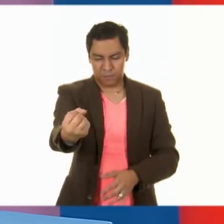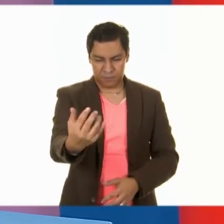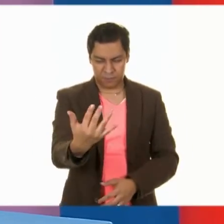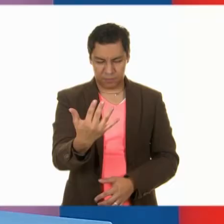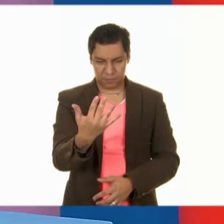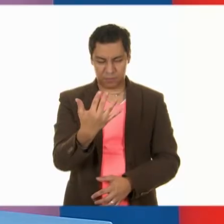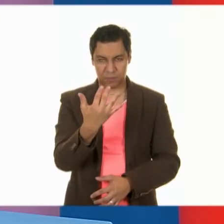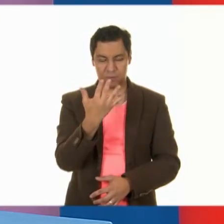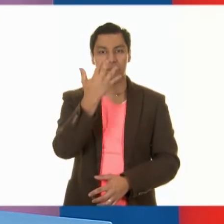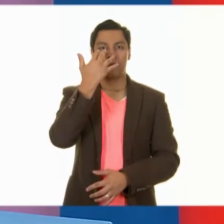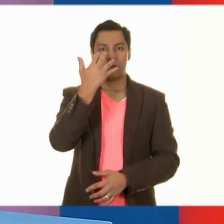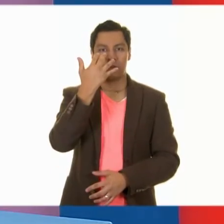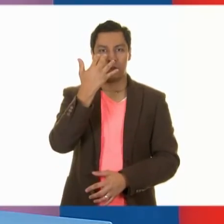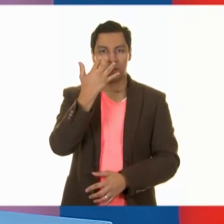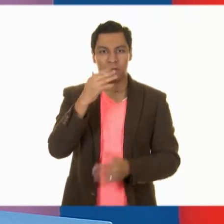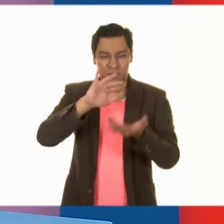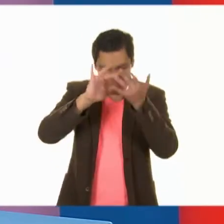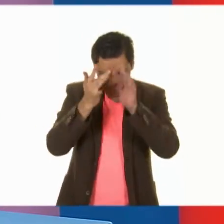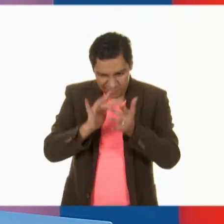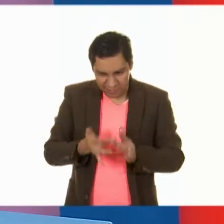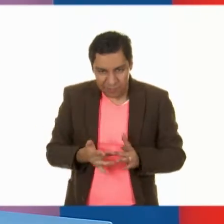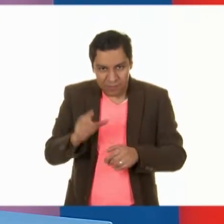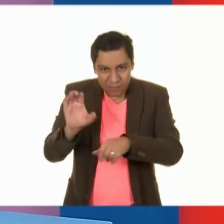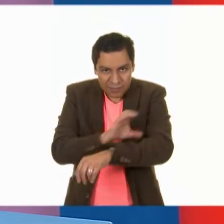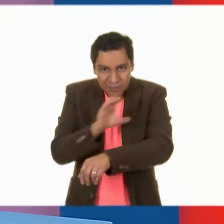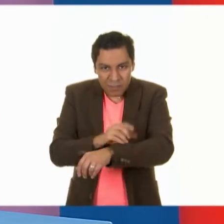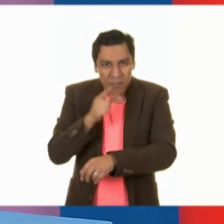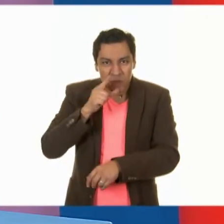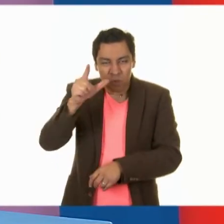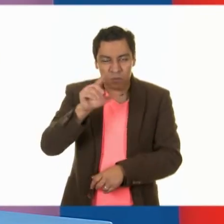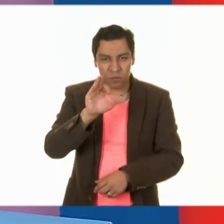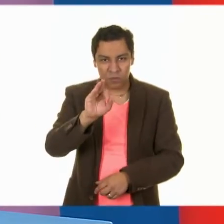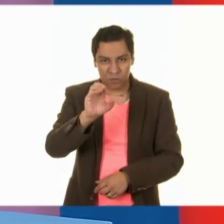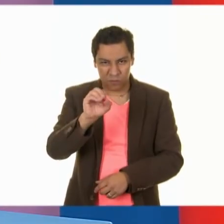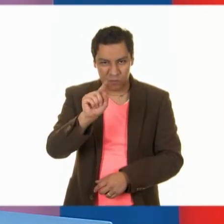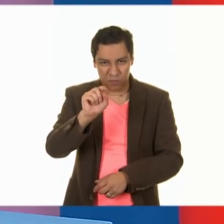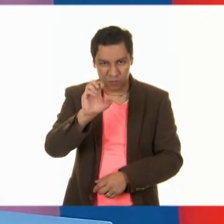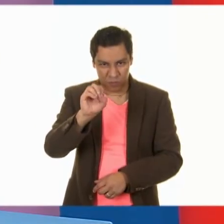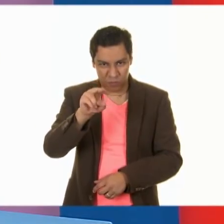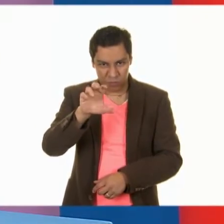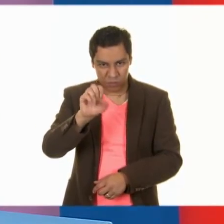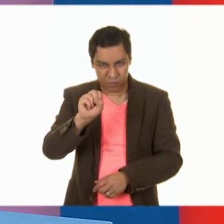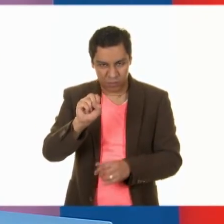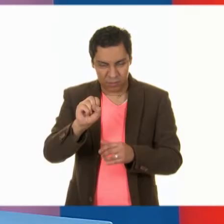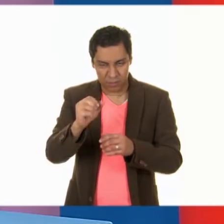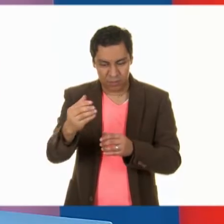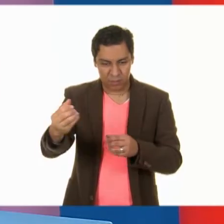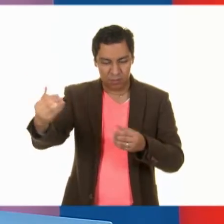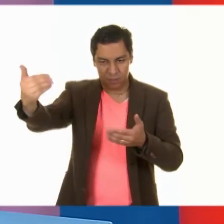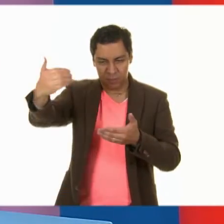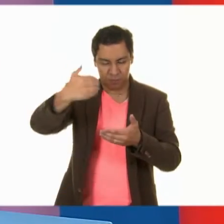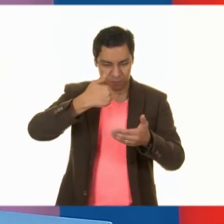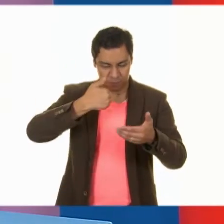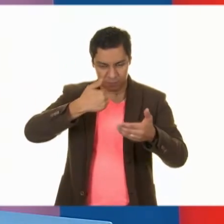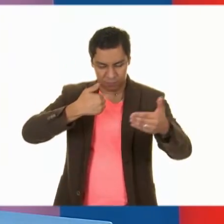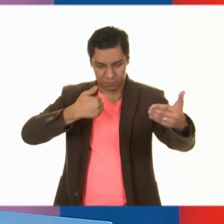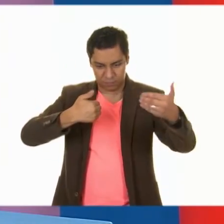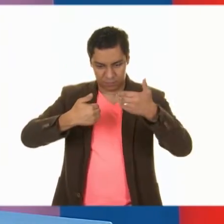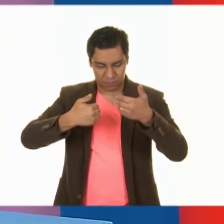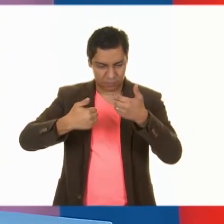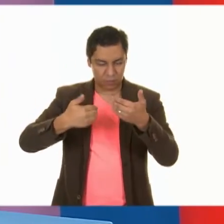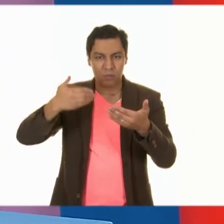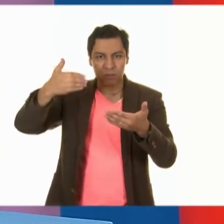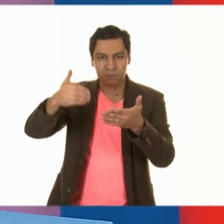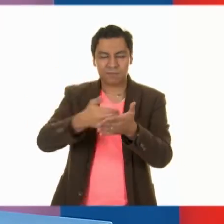Una vez que los fotones llegan a nosotros, se desviarían en diferentes direcciones. Y a este tipo de